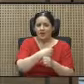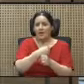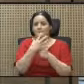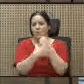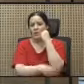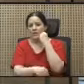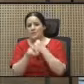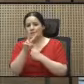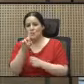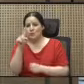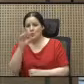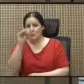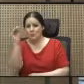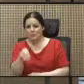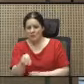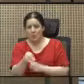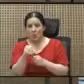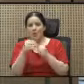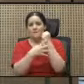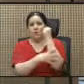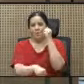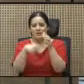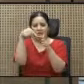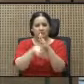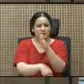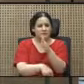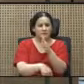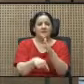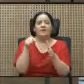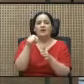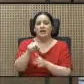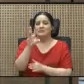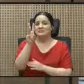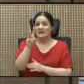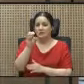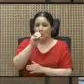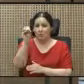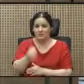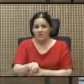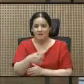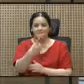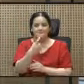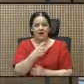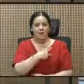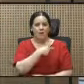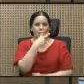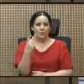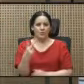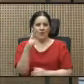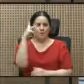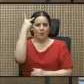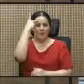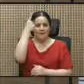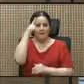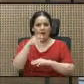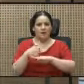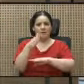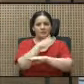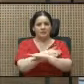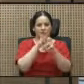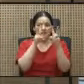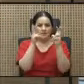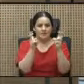extrema rondaba el 6%. La falta de voluntad política para avanzar en temas